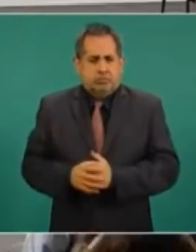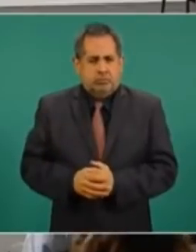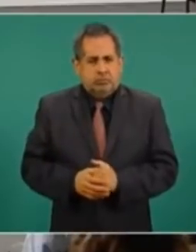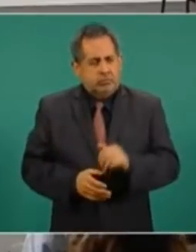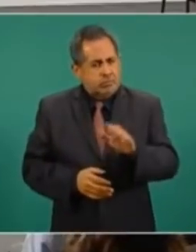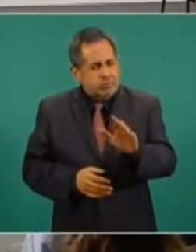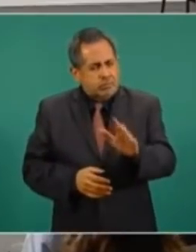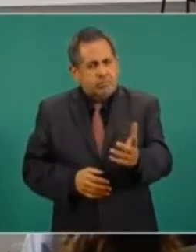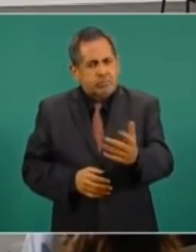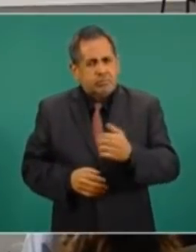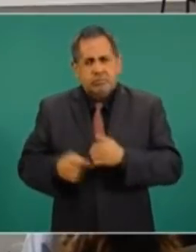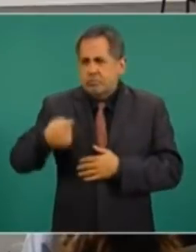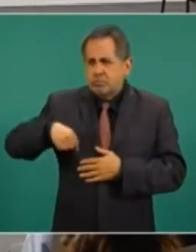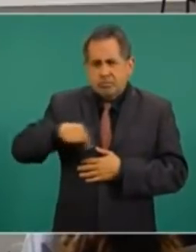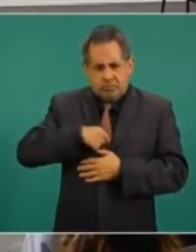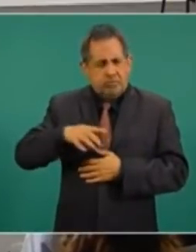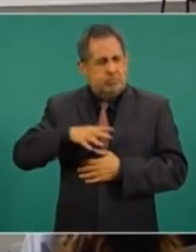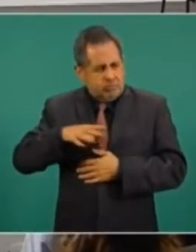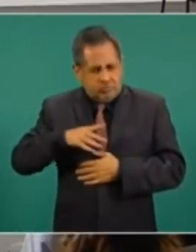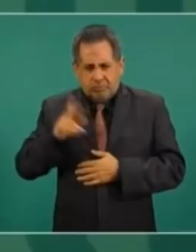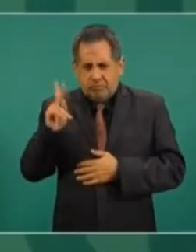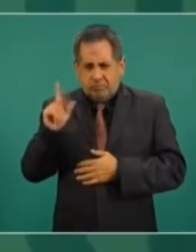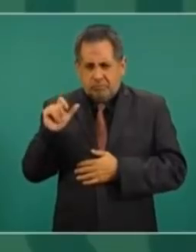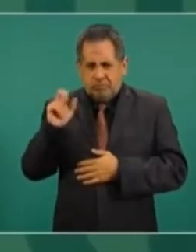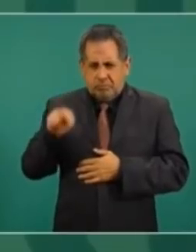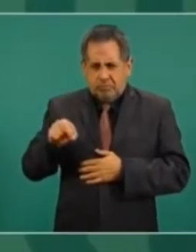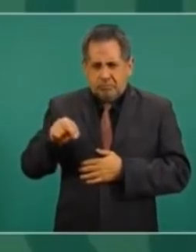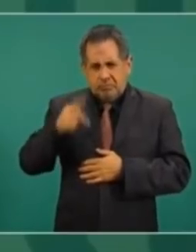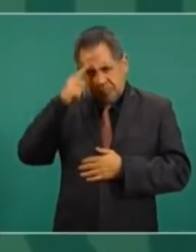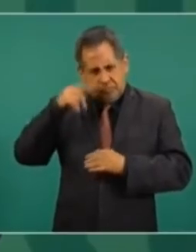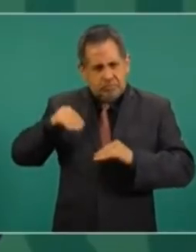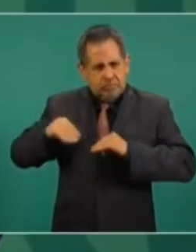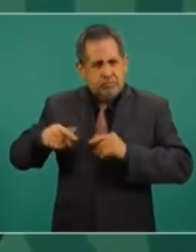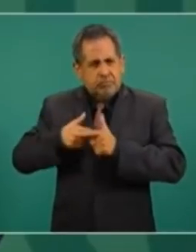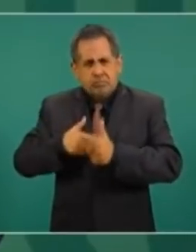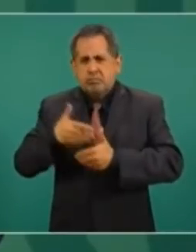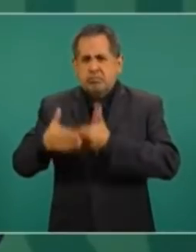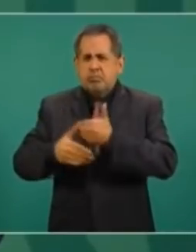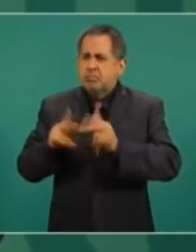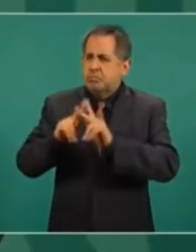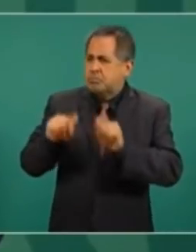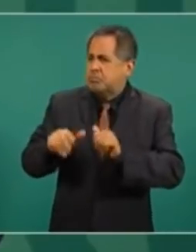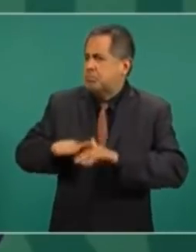Nosotros tenemos un plan para garantizar la paz y la tranquilidad y vamos avanzando.